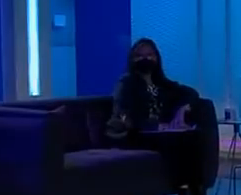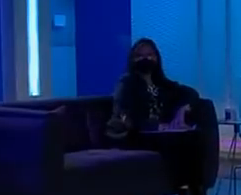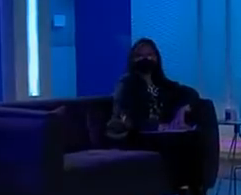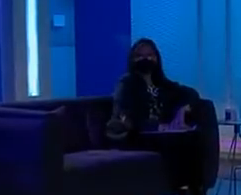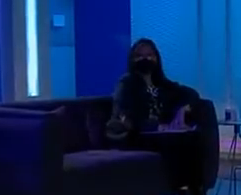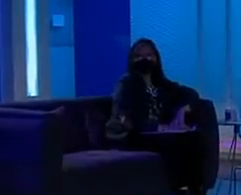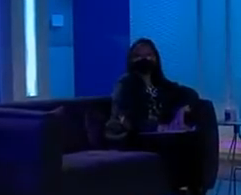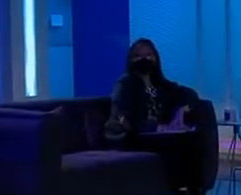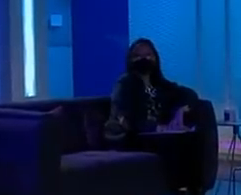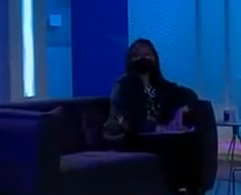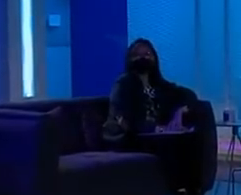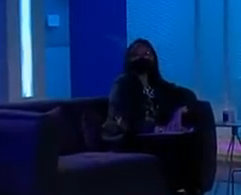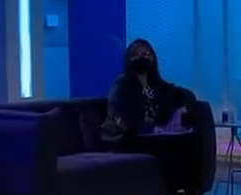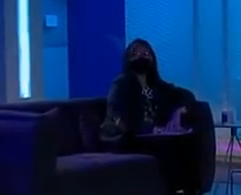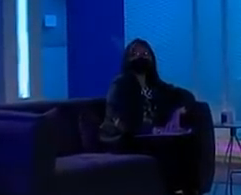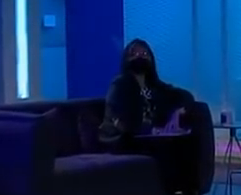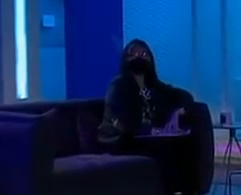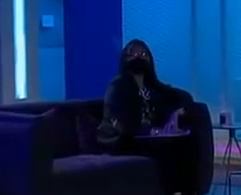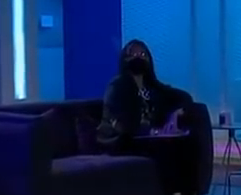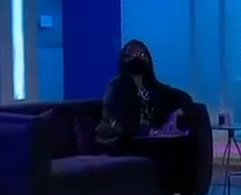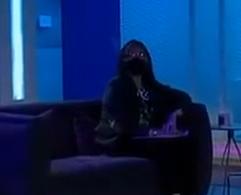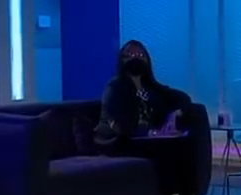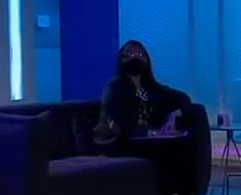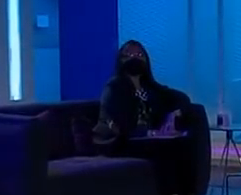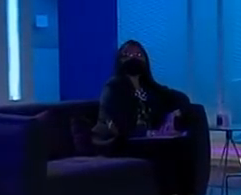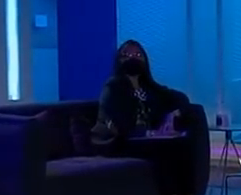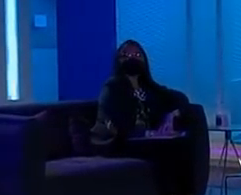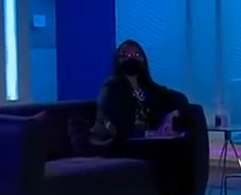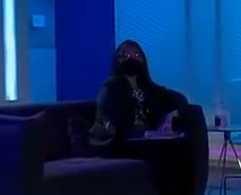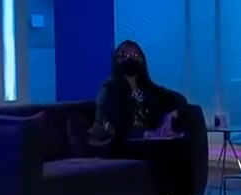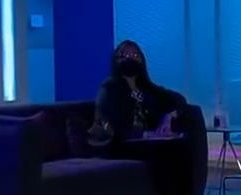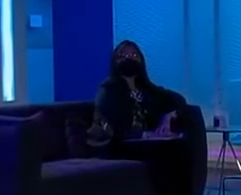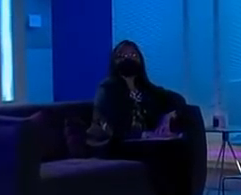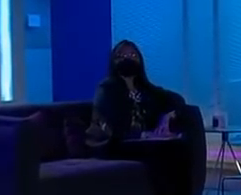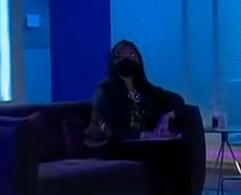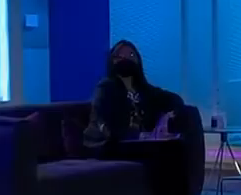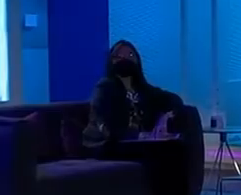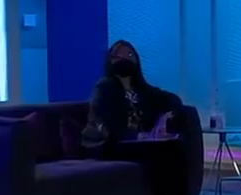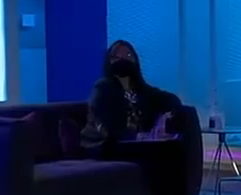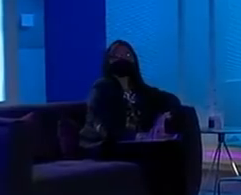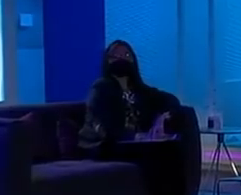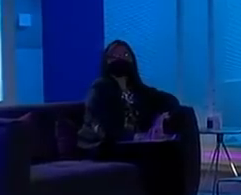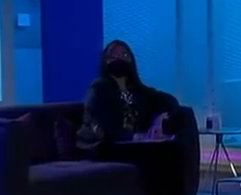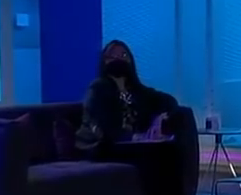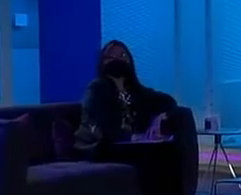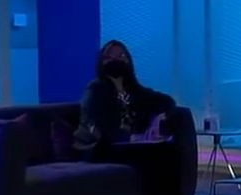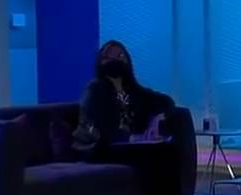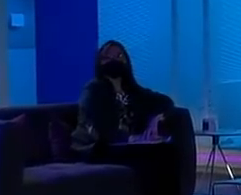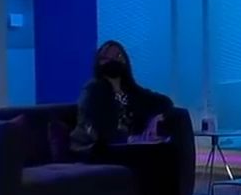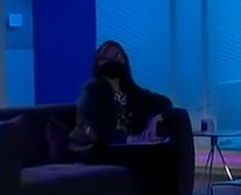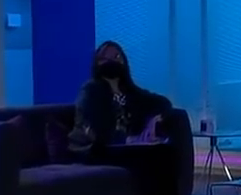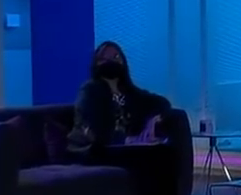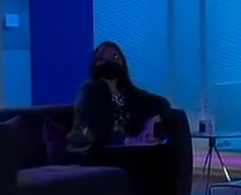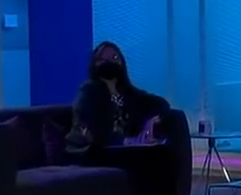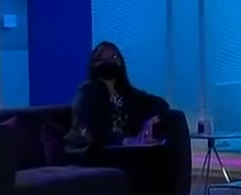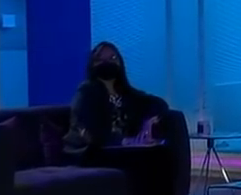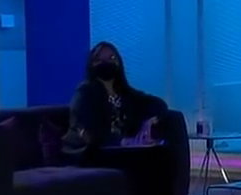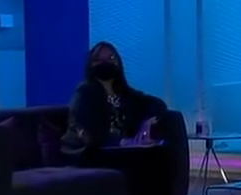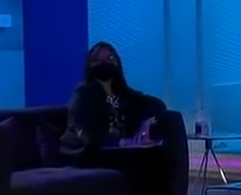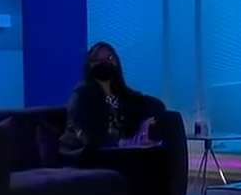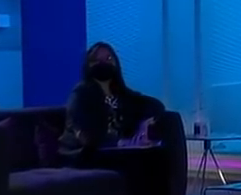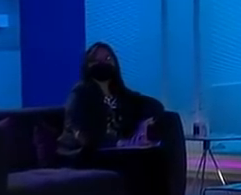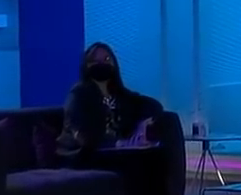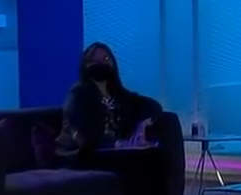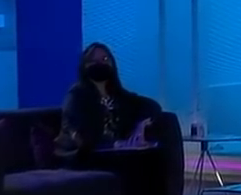Sería injusto, incluso insensible, apuntar con el dedo a tantas madres que exigen pena de muerte para los asesinos de